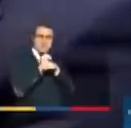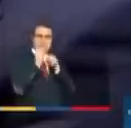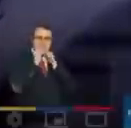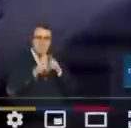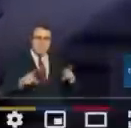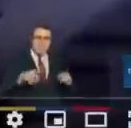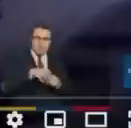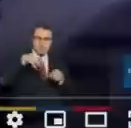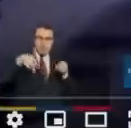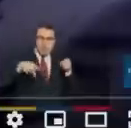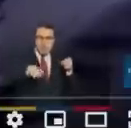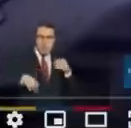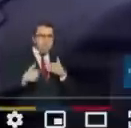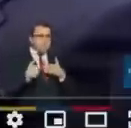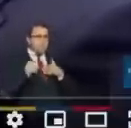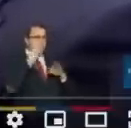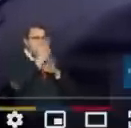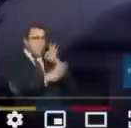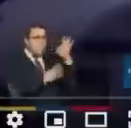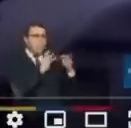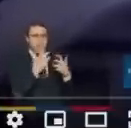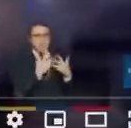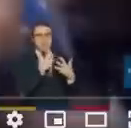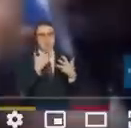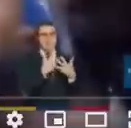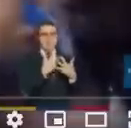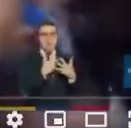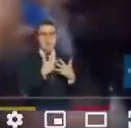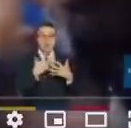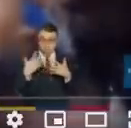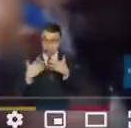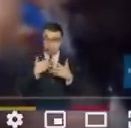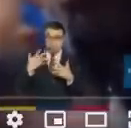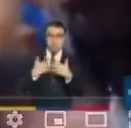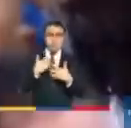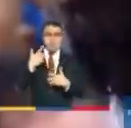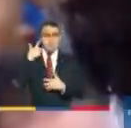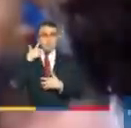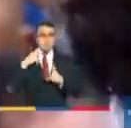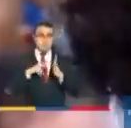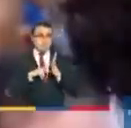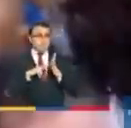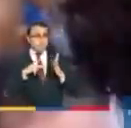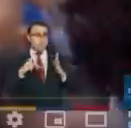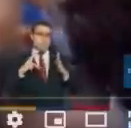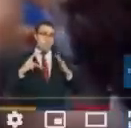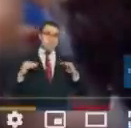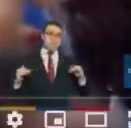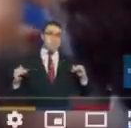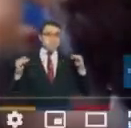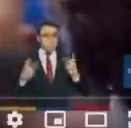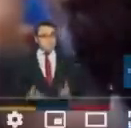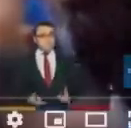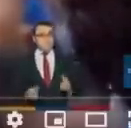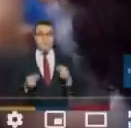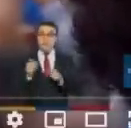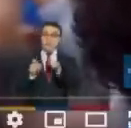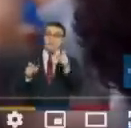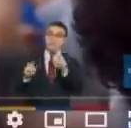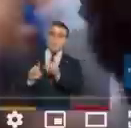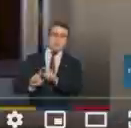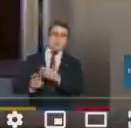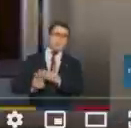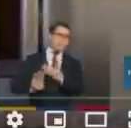cuidarán el sistema. El sistema no puede ser un sistema tecnocrático, alejado de la gente. La